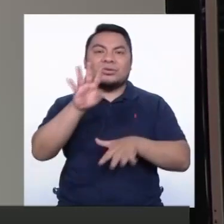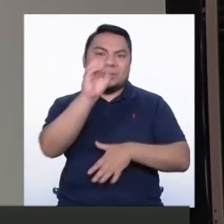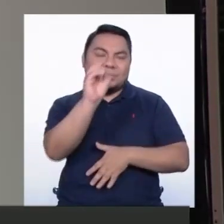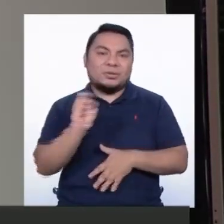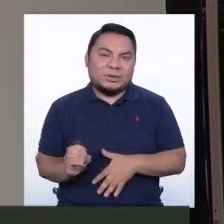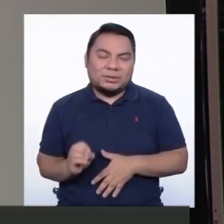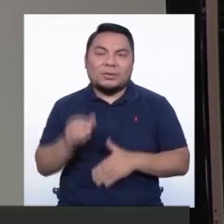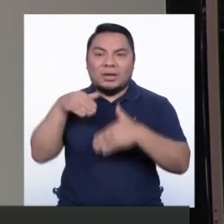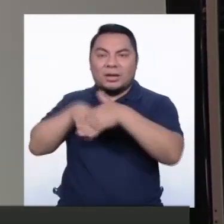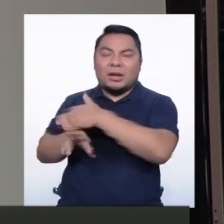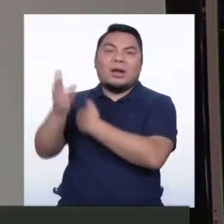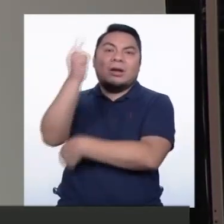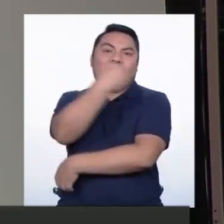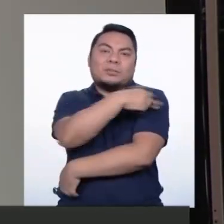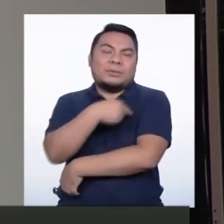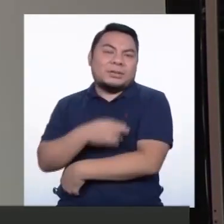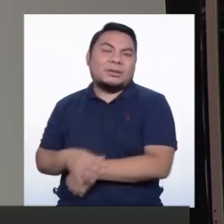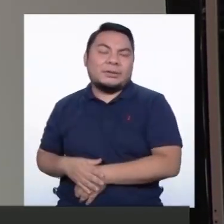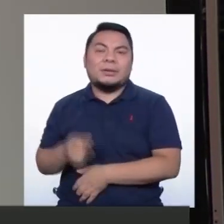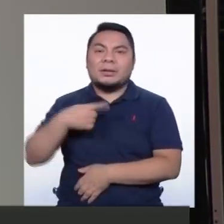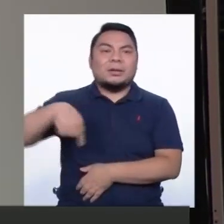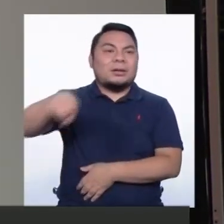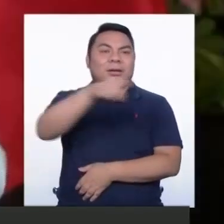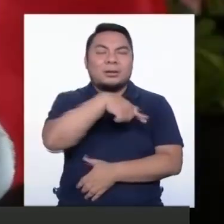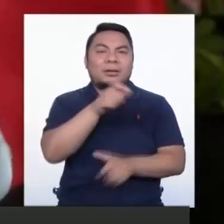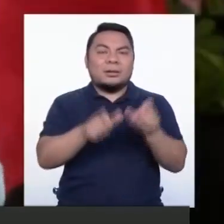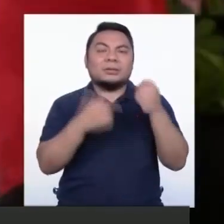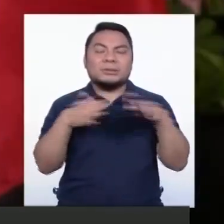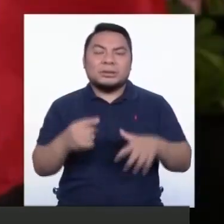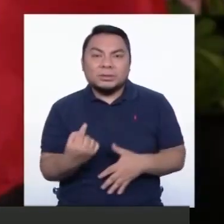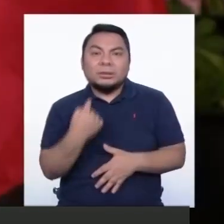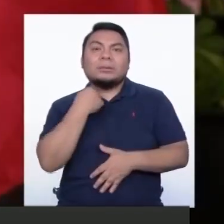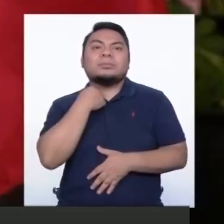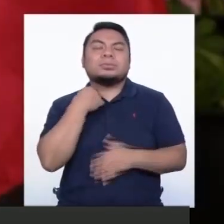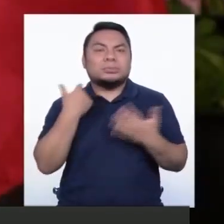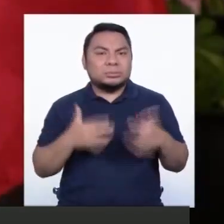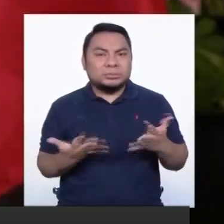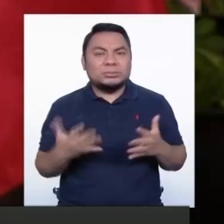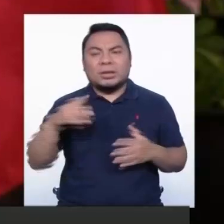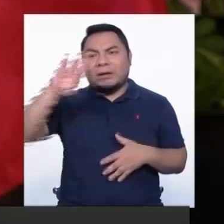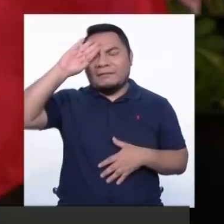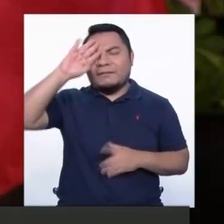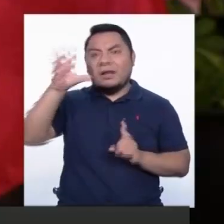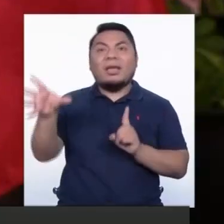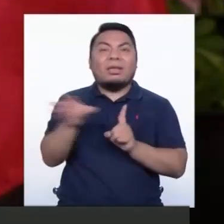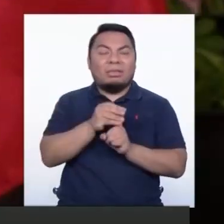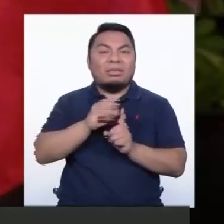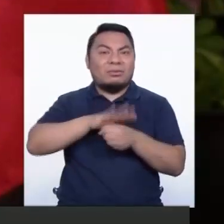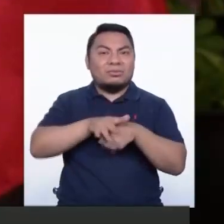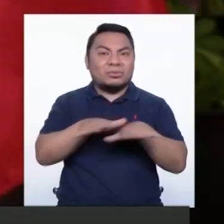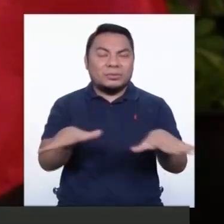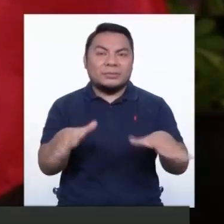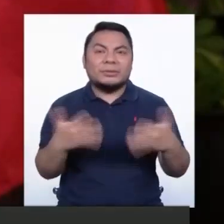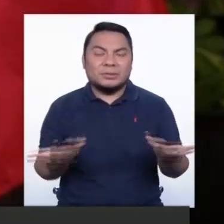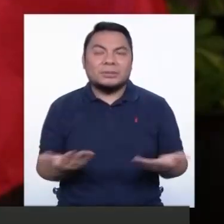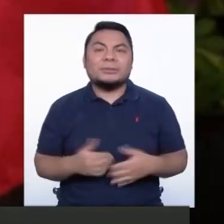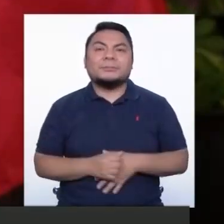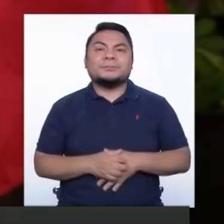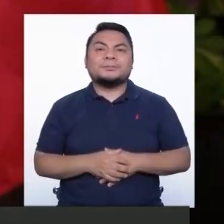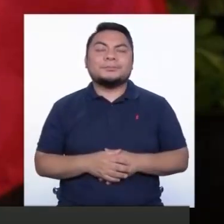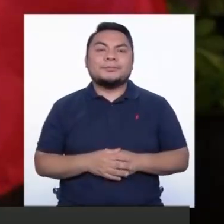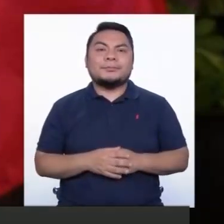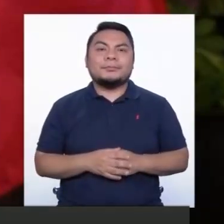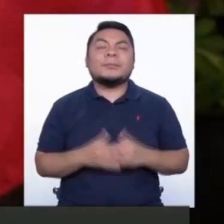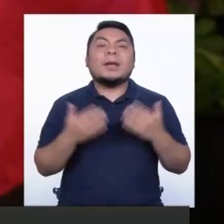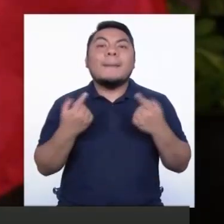de ciudadanos que han sido afectados por el contagio del coronavirus, el